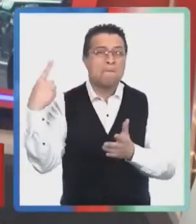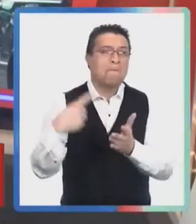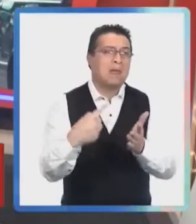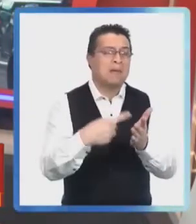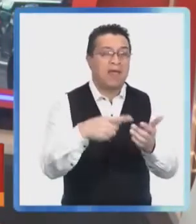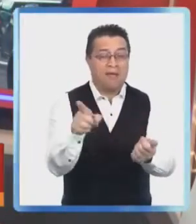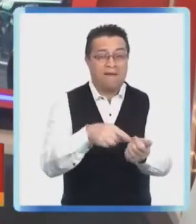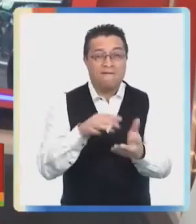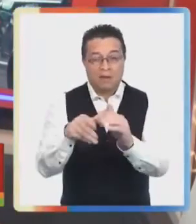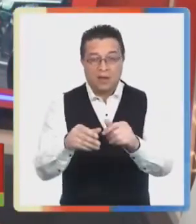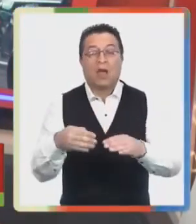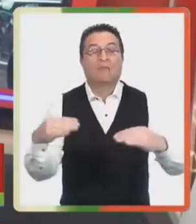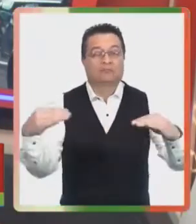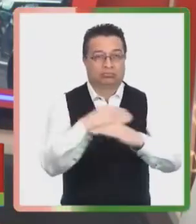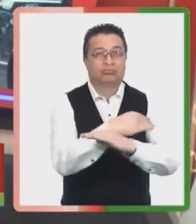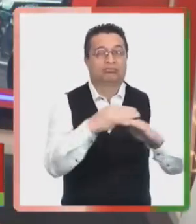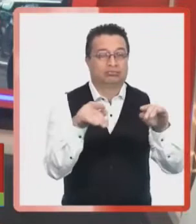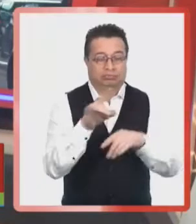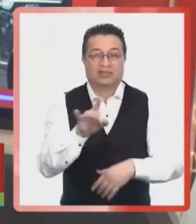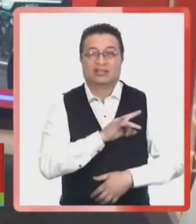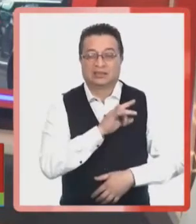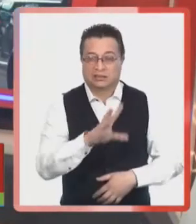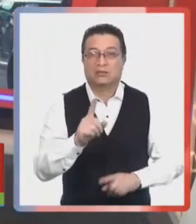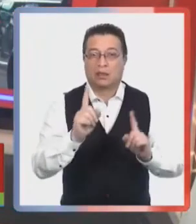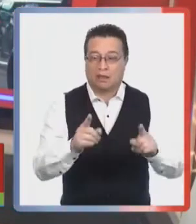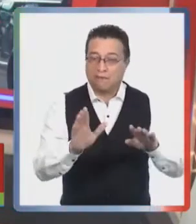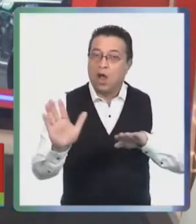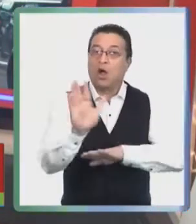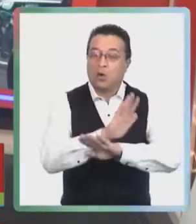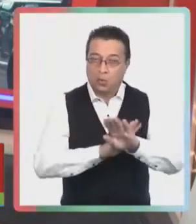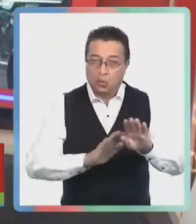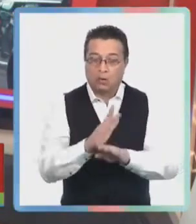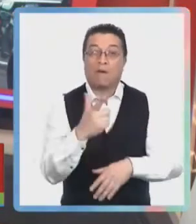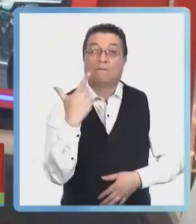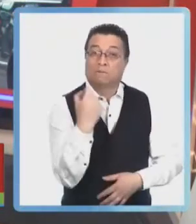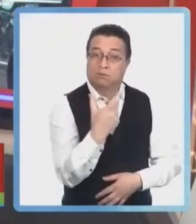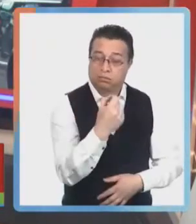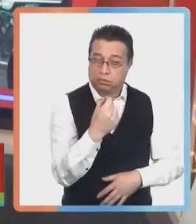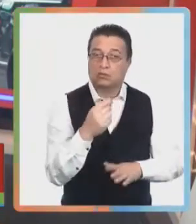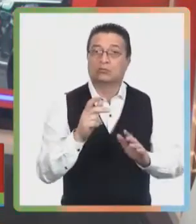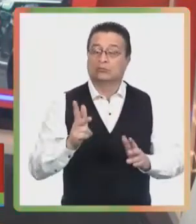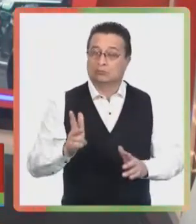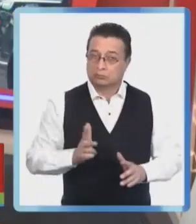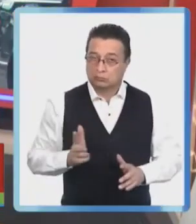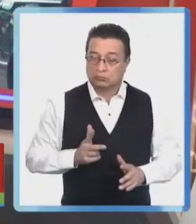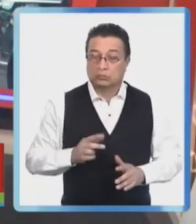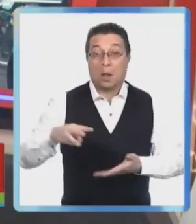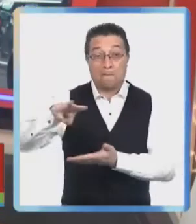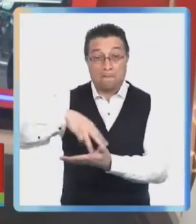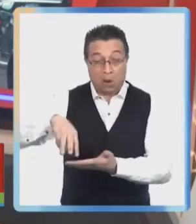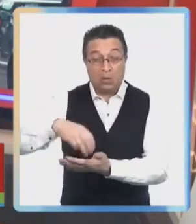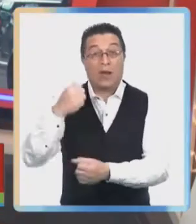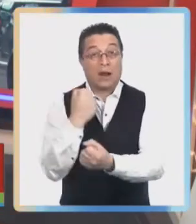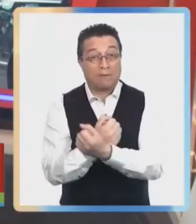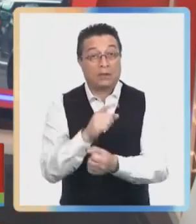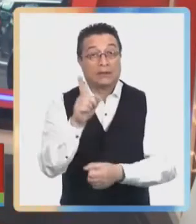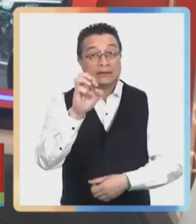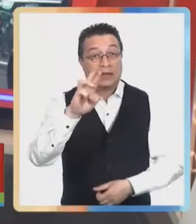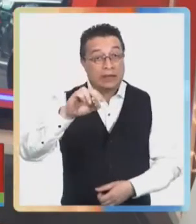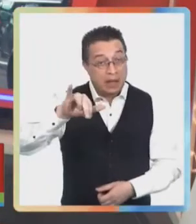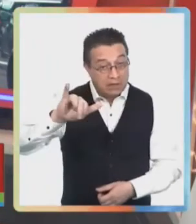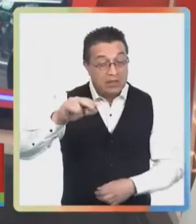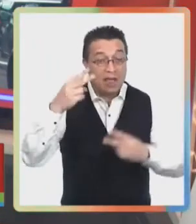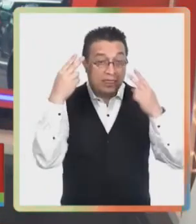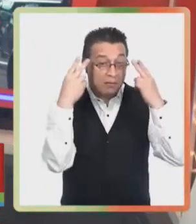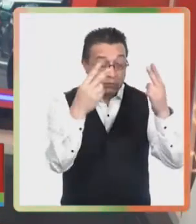En este fin de semana largo, miles de familias se van a desplazar por las carreteras de Chile. Hay que hacerlo con precaución y a una velocidad prudente. En